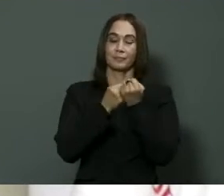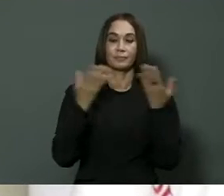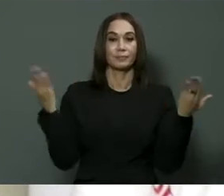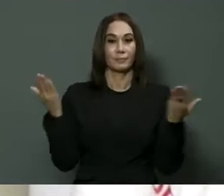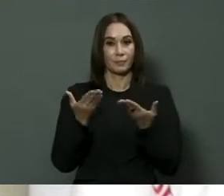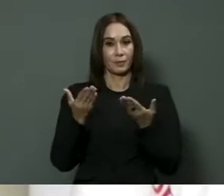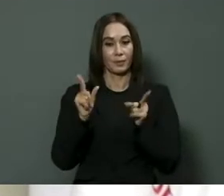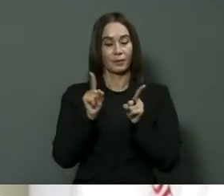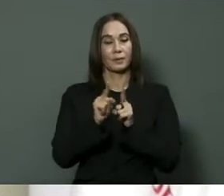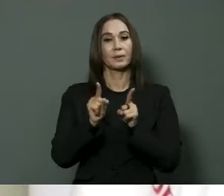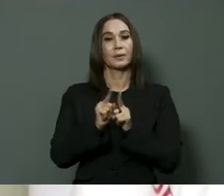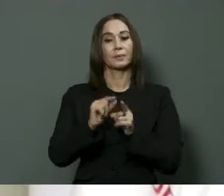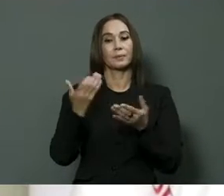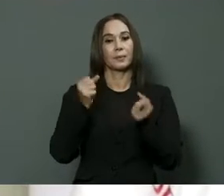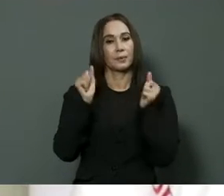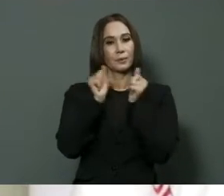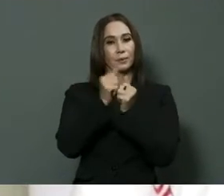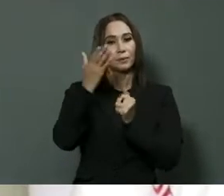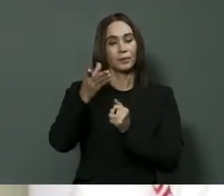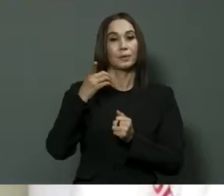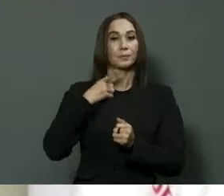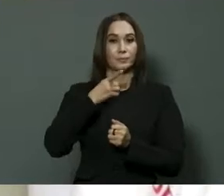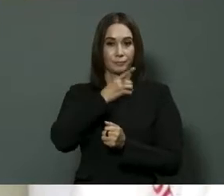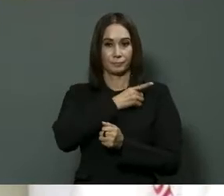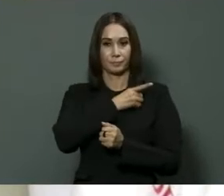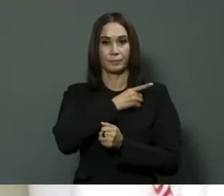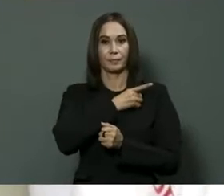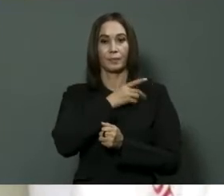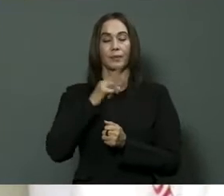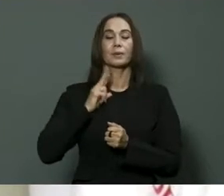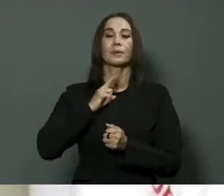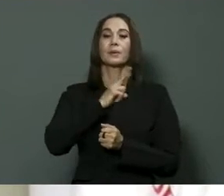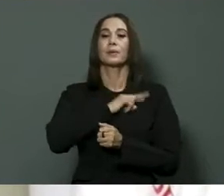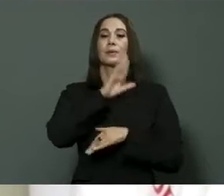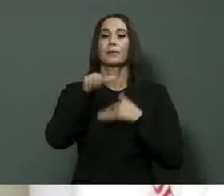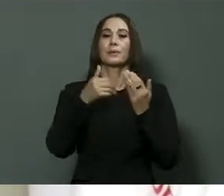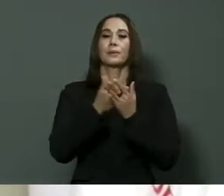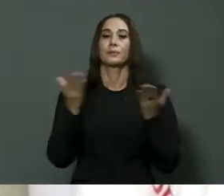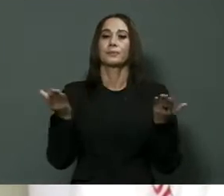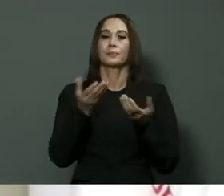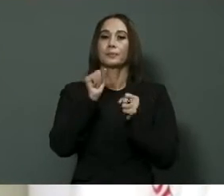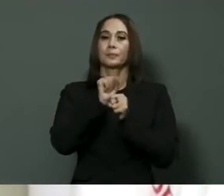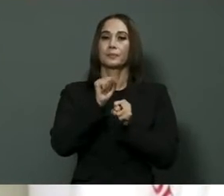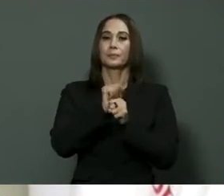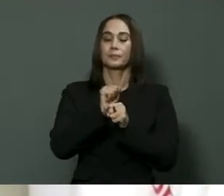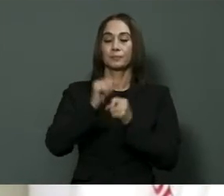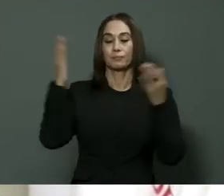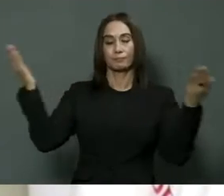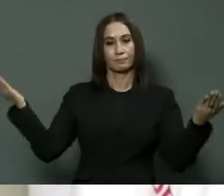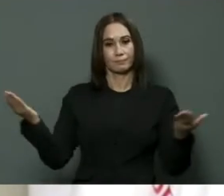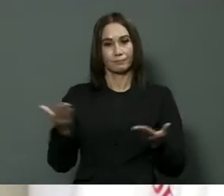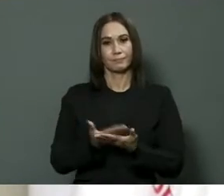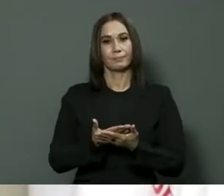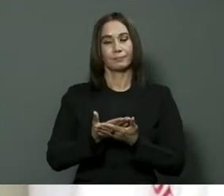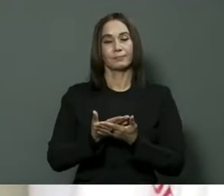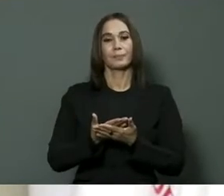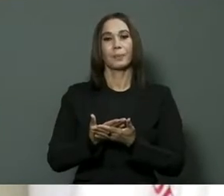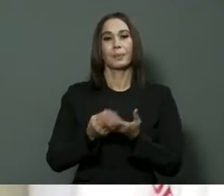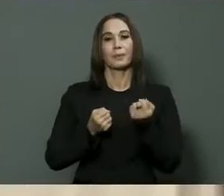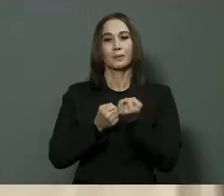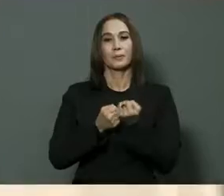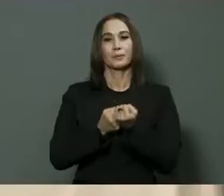Y en ella saludamos diputados, diputadas y regidores, que su trabajo y su presencia es